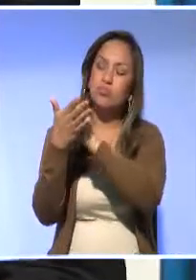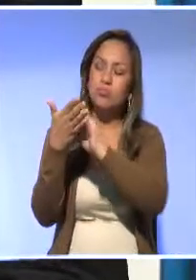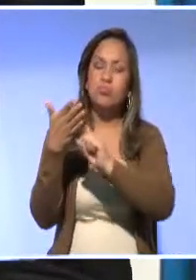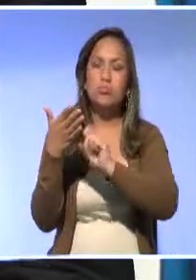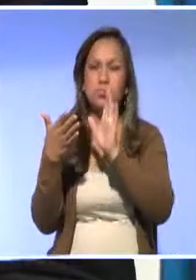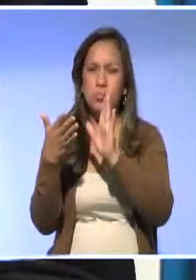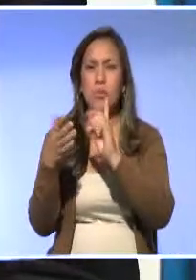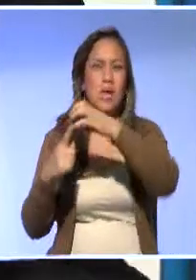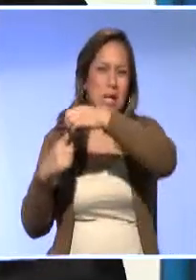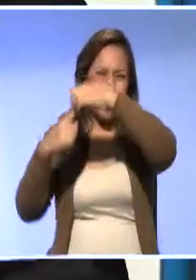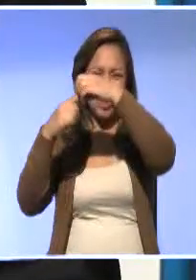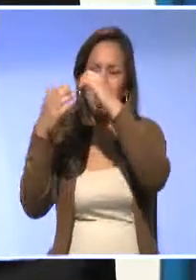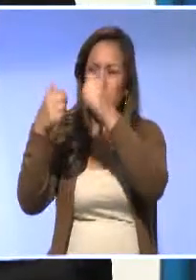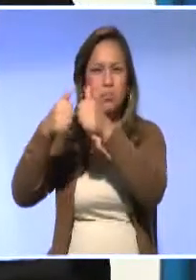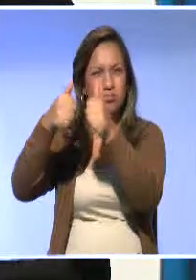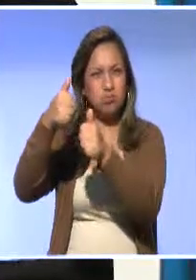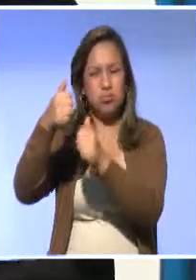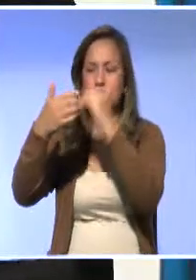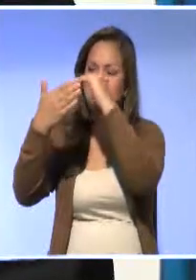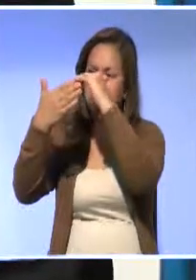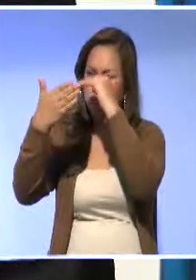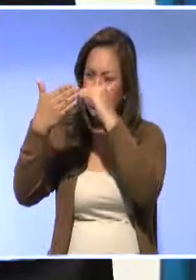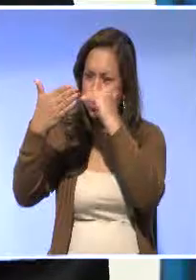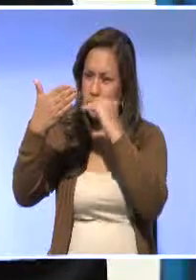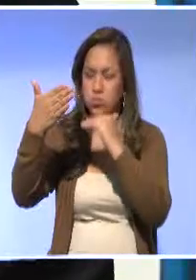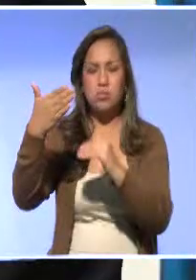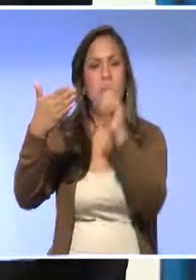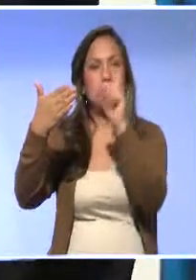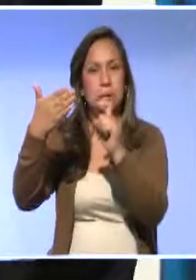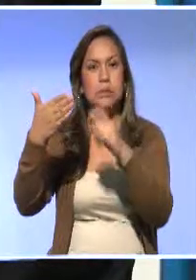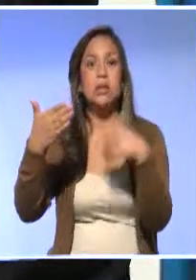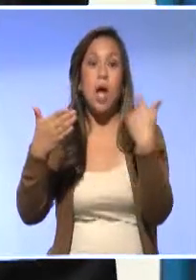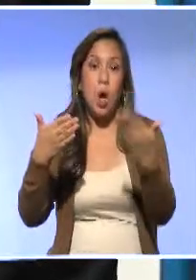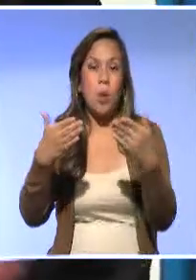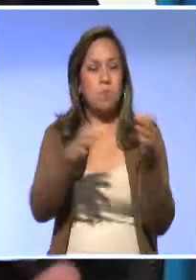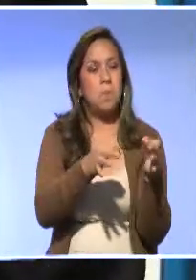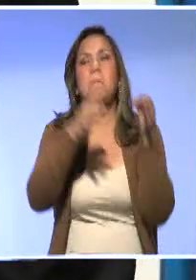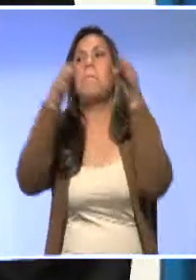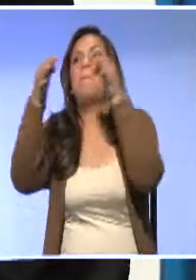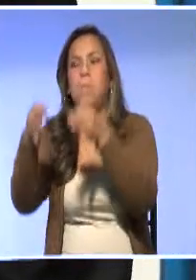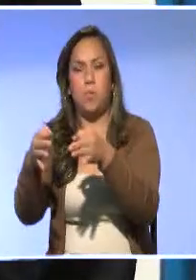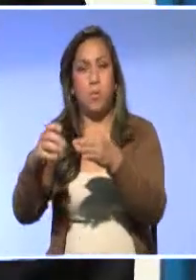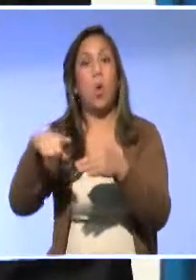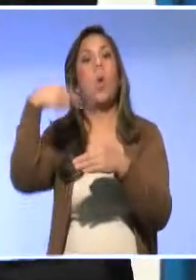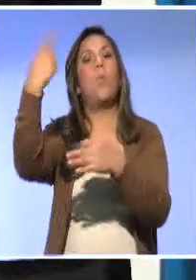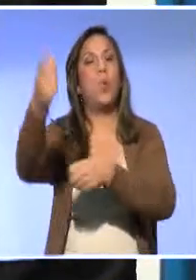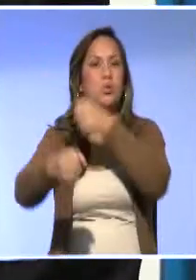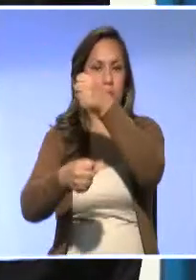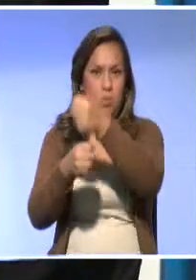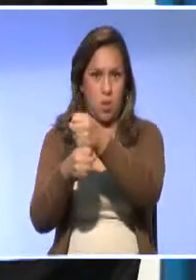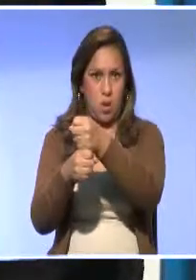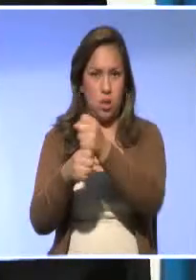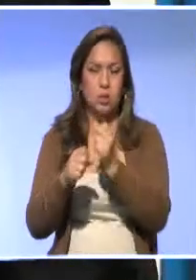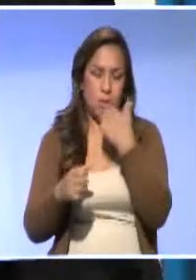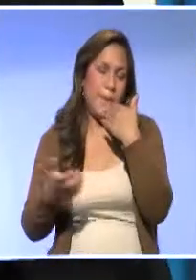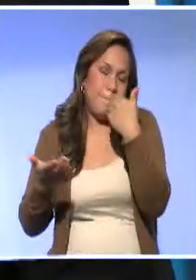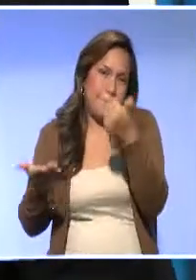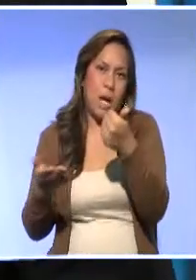que no puede dejar pasar de aquello que puede postergar para el transcurso de los próximos meses o del siguiente año después es